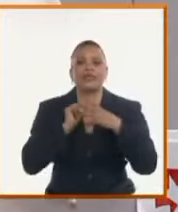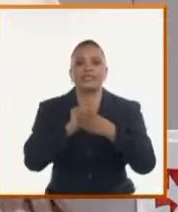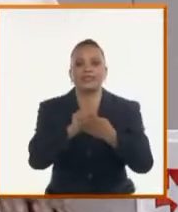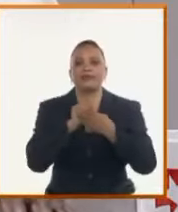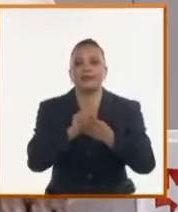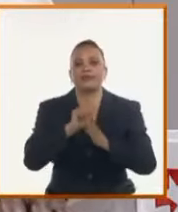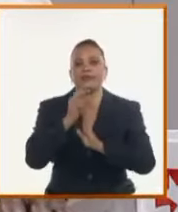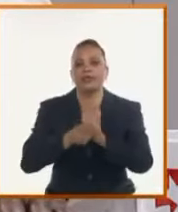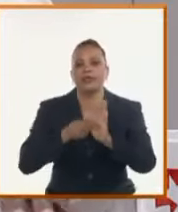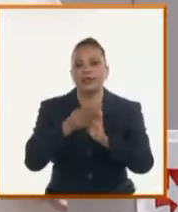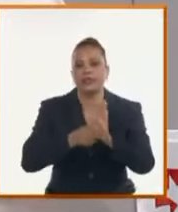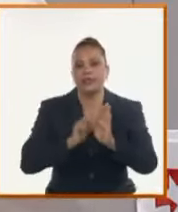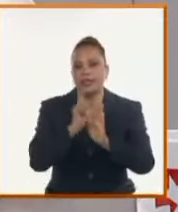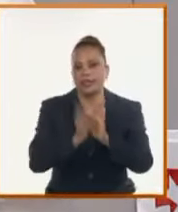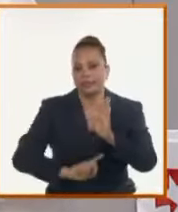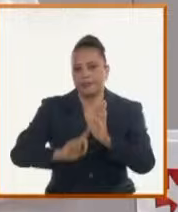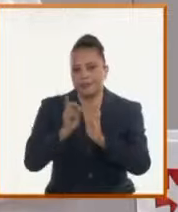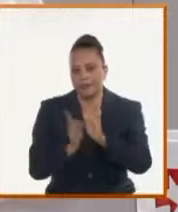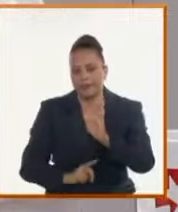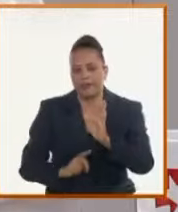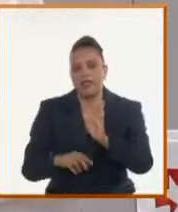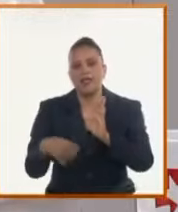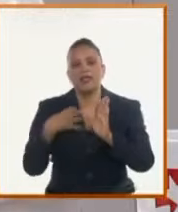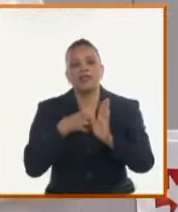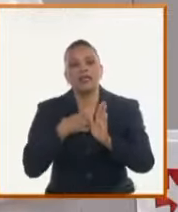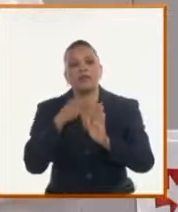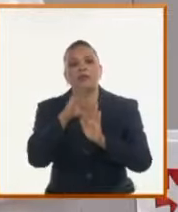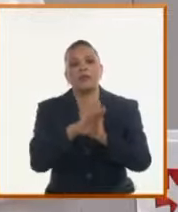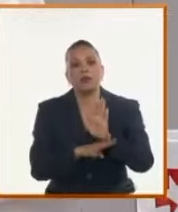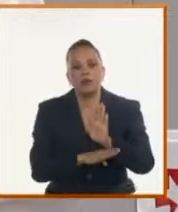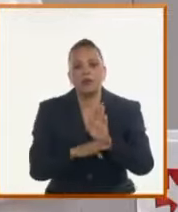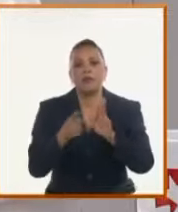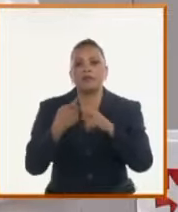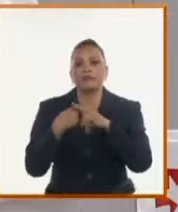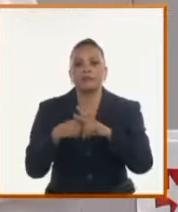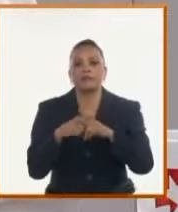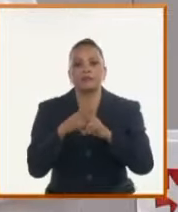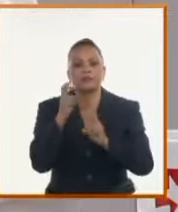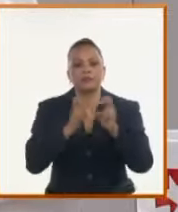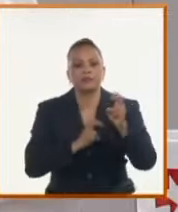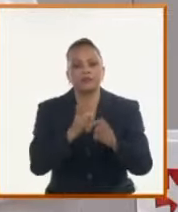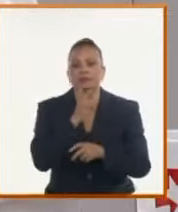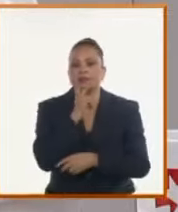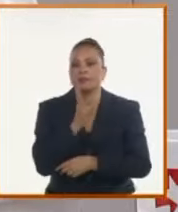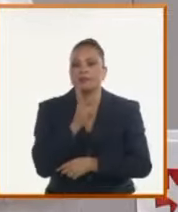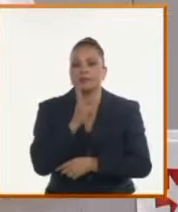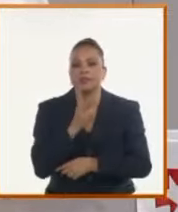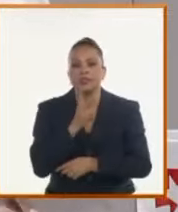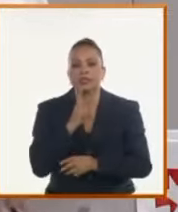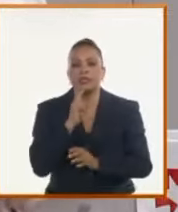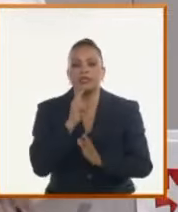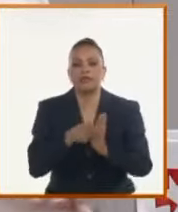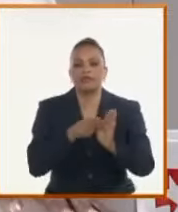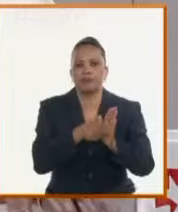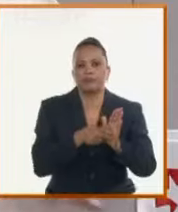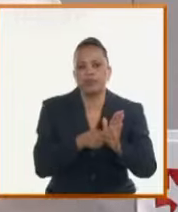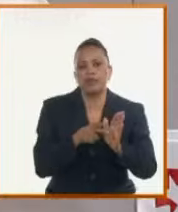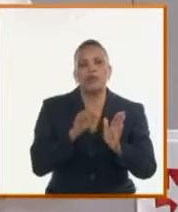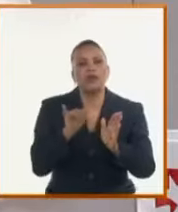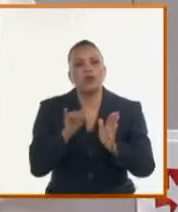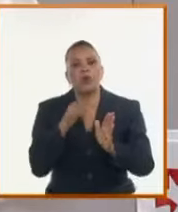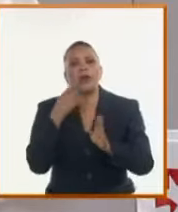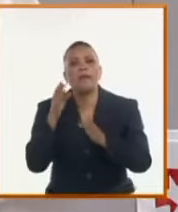hay un programa para la recuperación de los talleres donde se atienden estos equipos existen